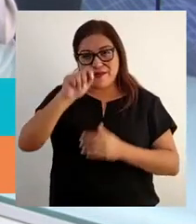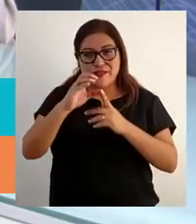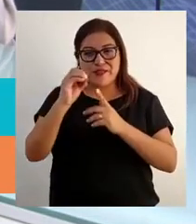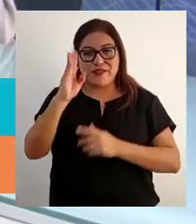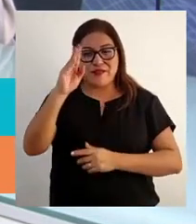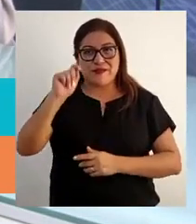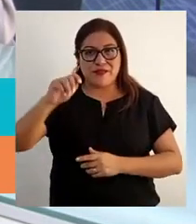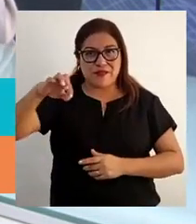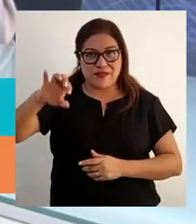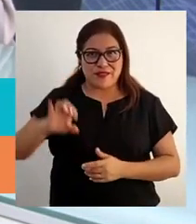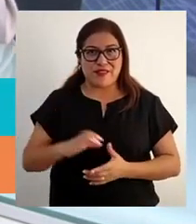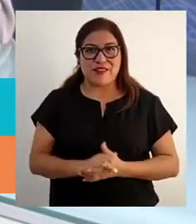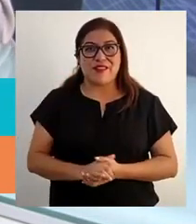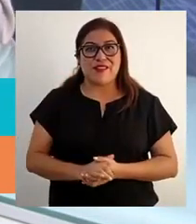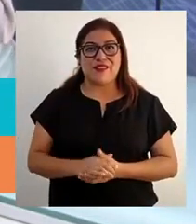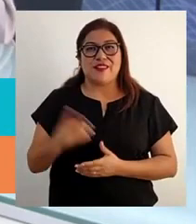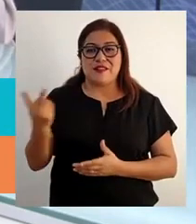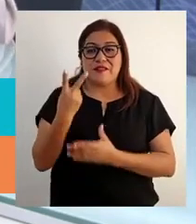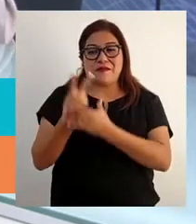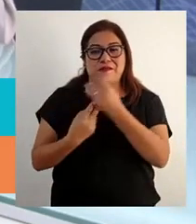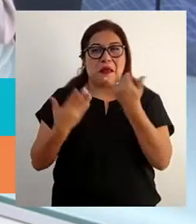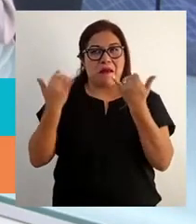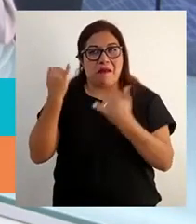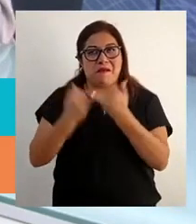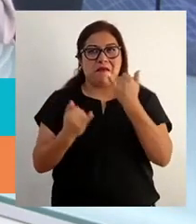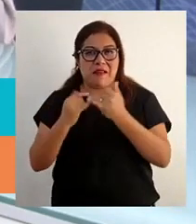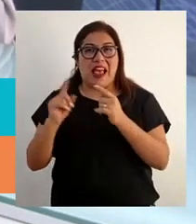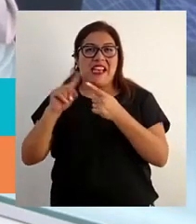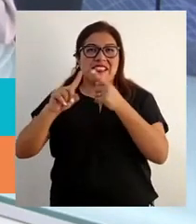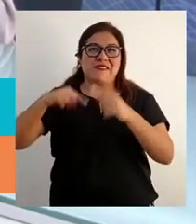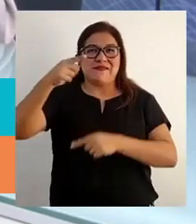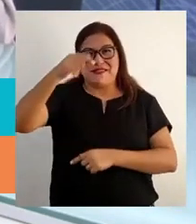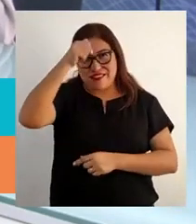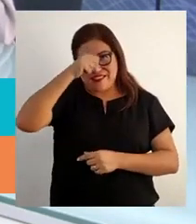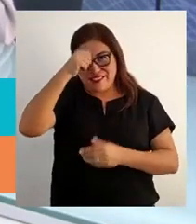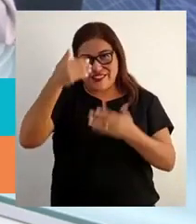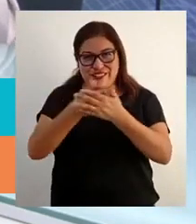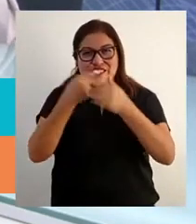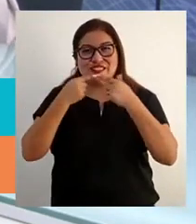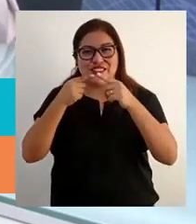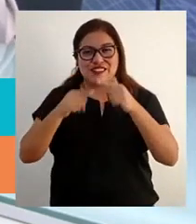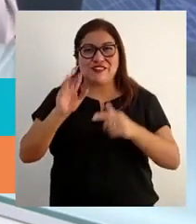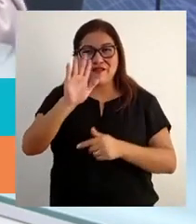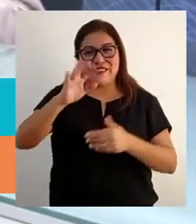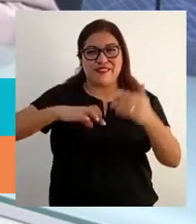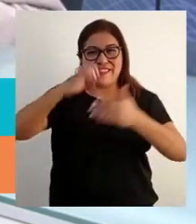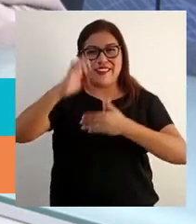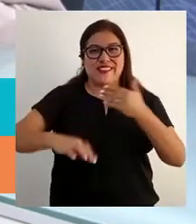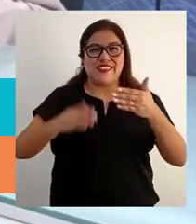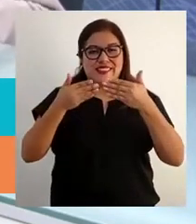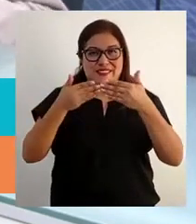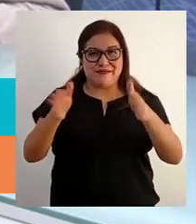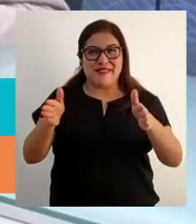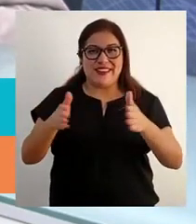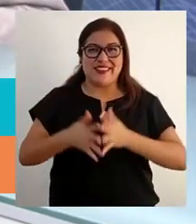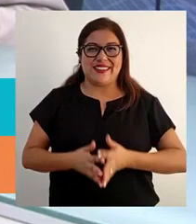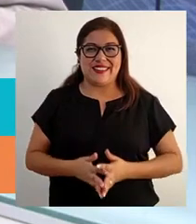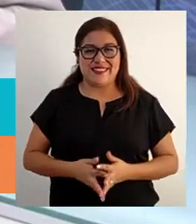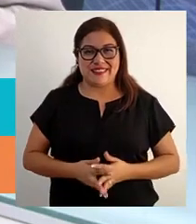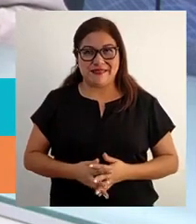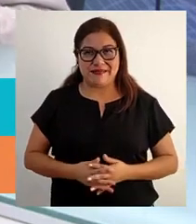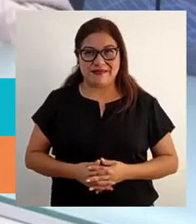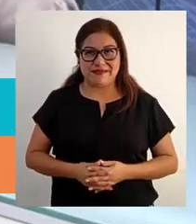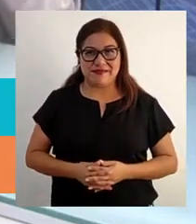comunicaciones@conadisperú.gov.p. Con nosotros será hasta el próximo domingo en una nueva edición de su programa Sin